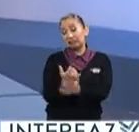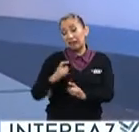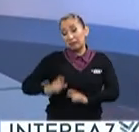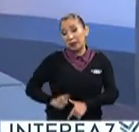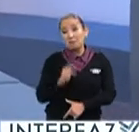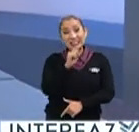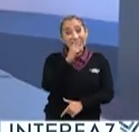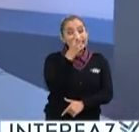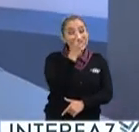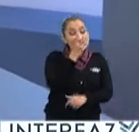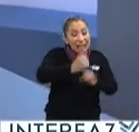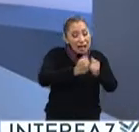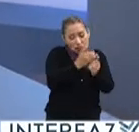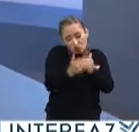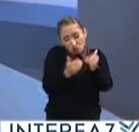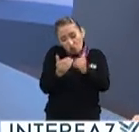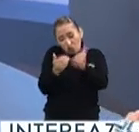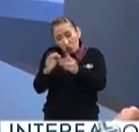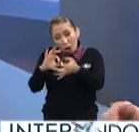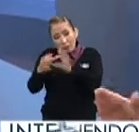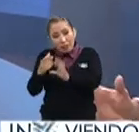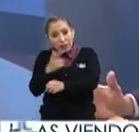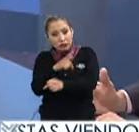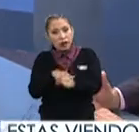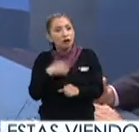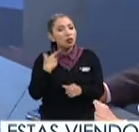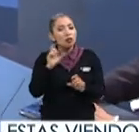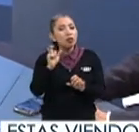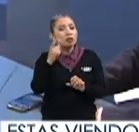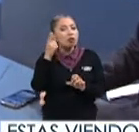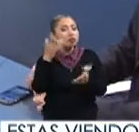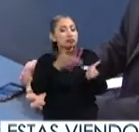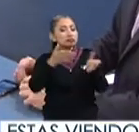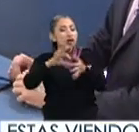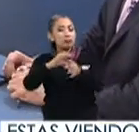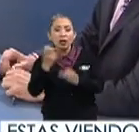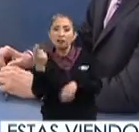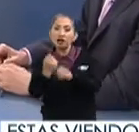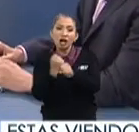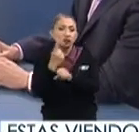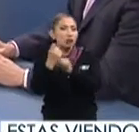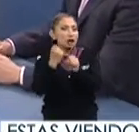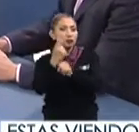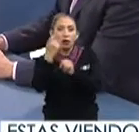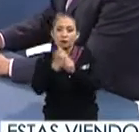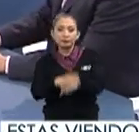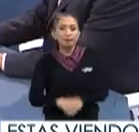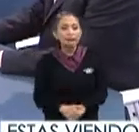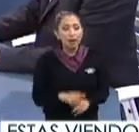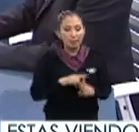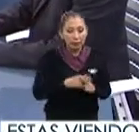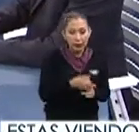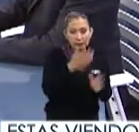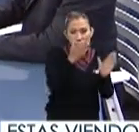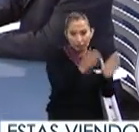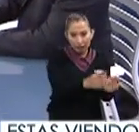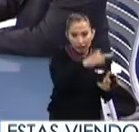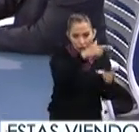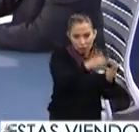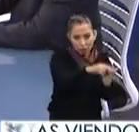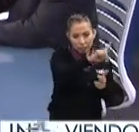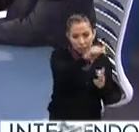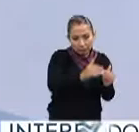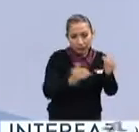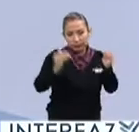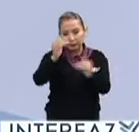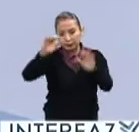23 años de historia de la Olimpiada Nacional. Correcto. ¿Cada cuándo se celebran estas Olimpiadas? Todos los años. Todos cada los años, sí. Cada año. Inicia con la fase regional, después nos